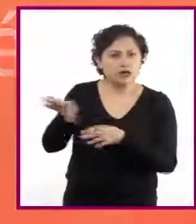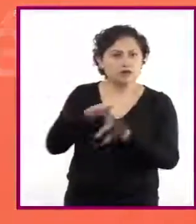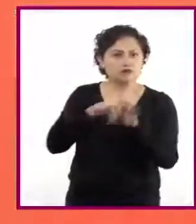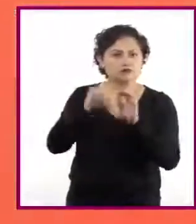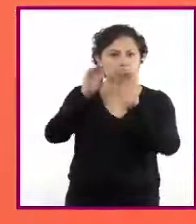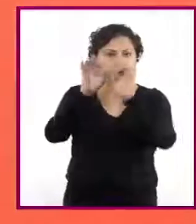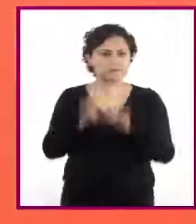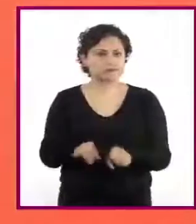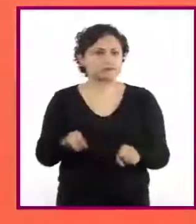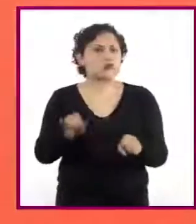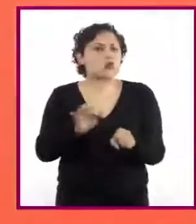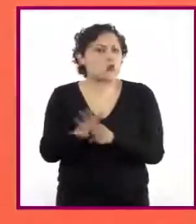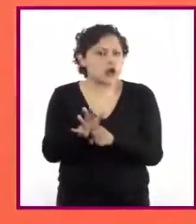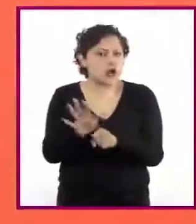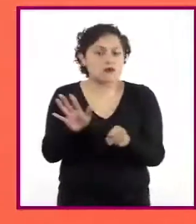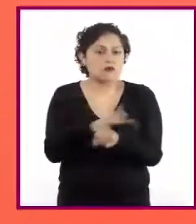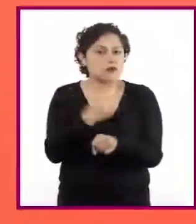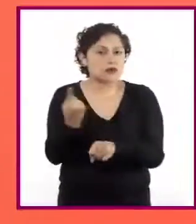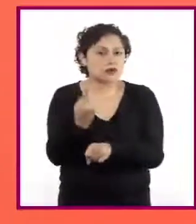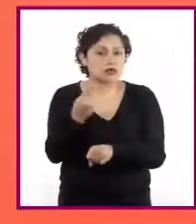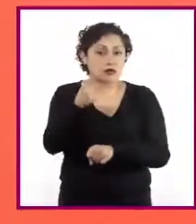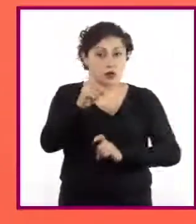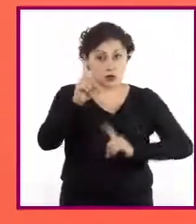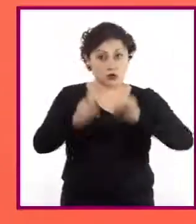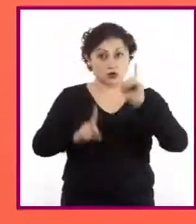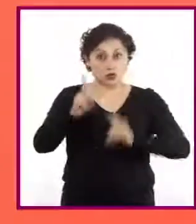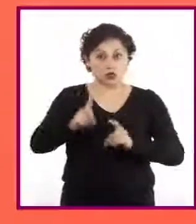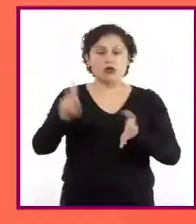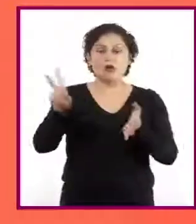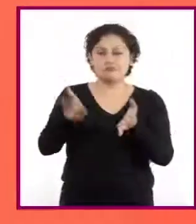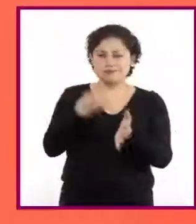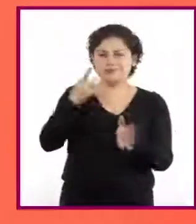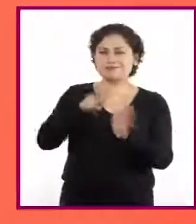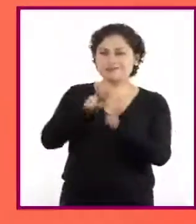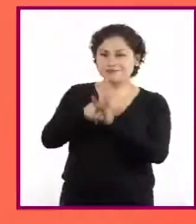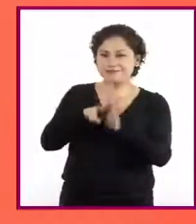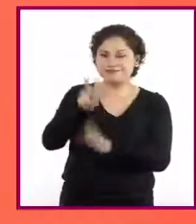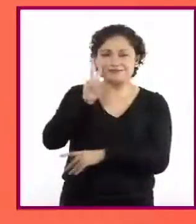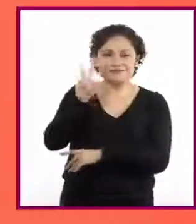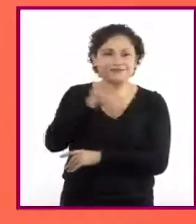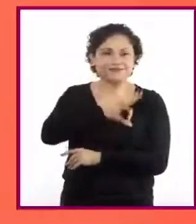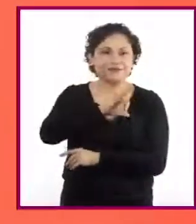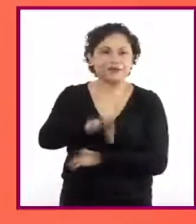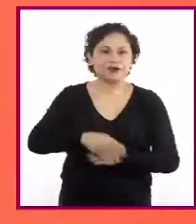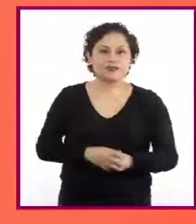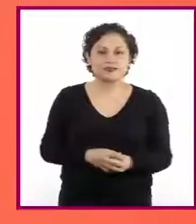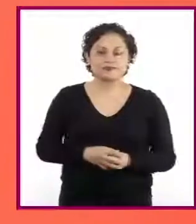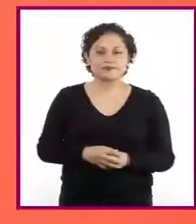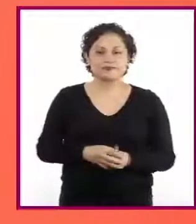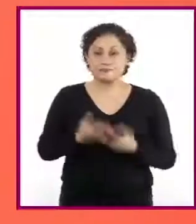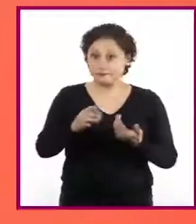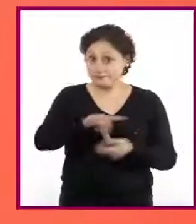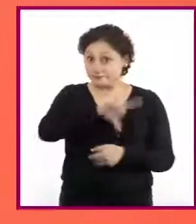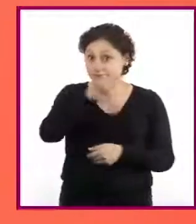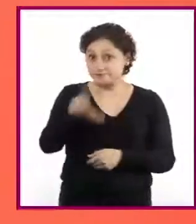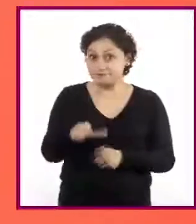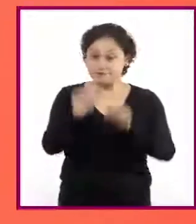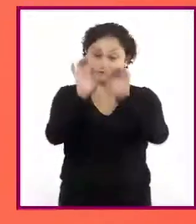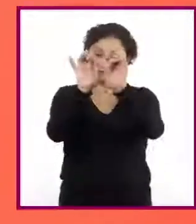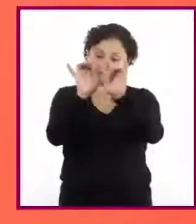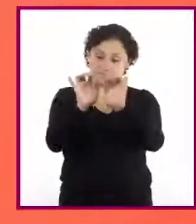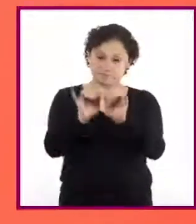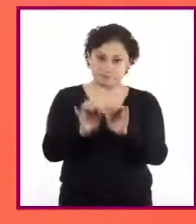Si les surgen algunas dudas, pueden ver el documental una vez más. Les invitamos a que redacten una pequeña nota